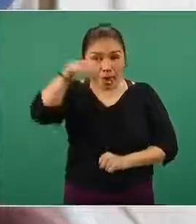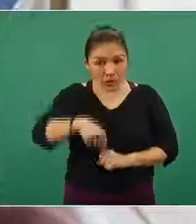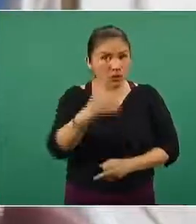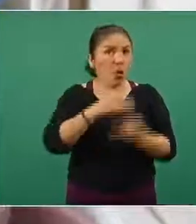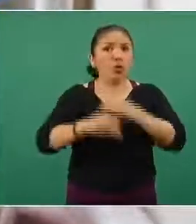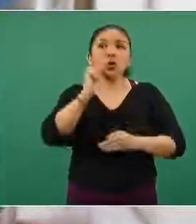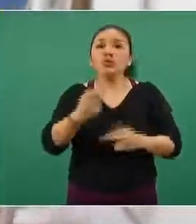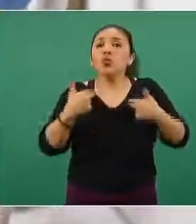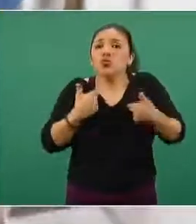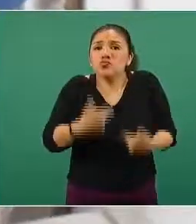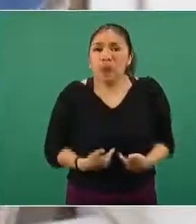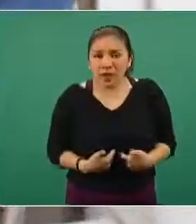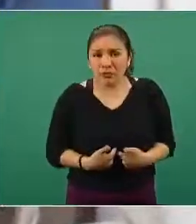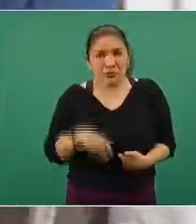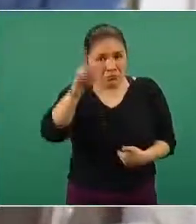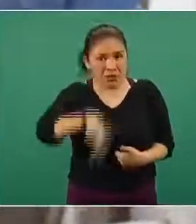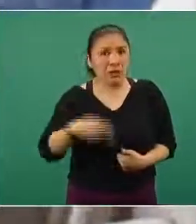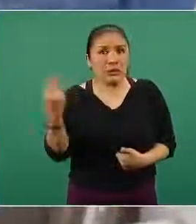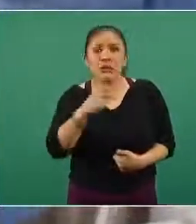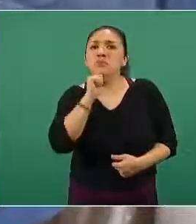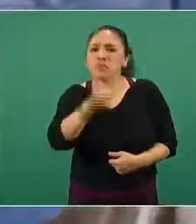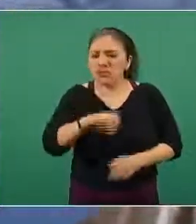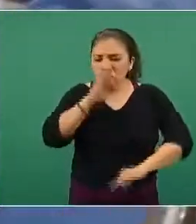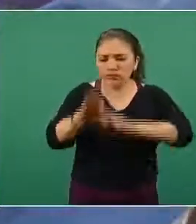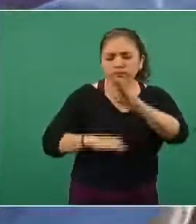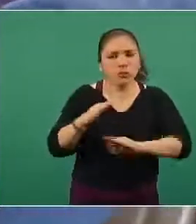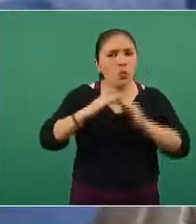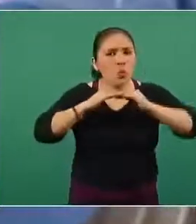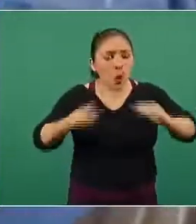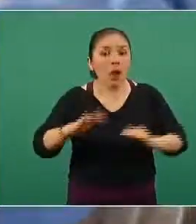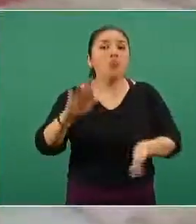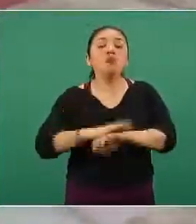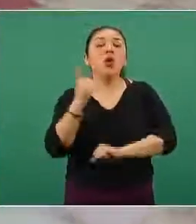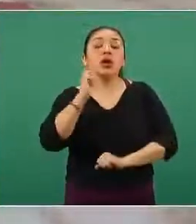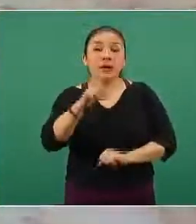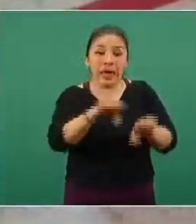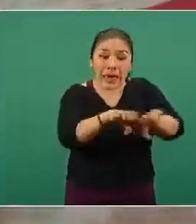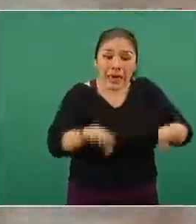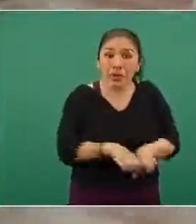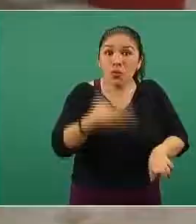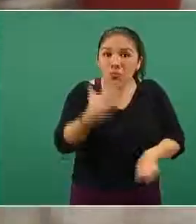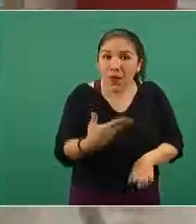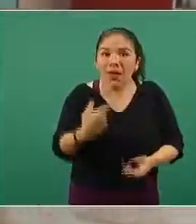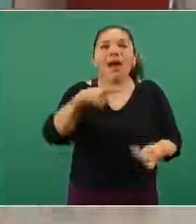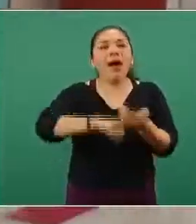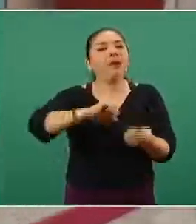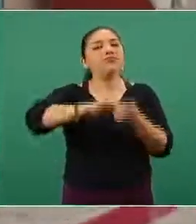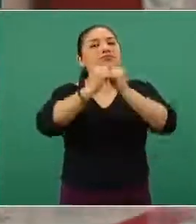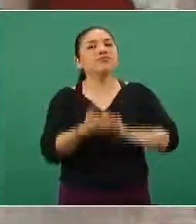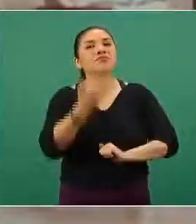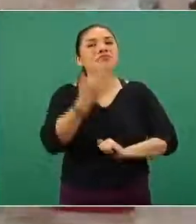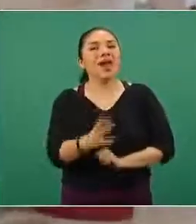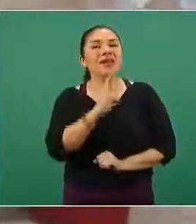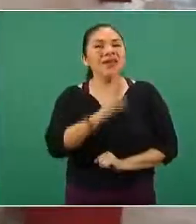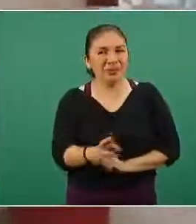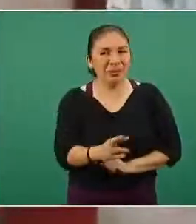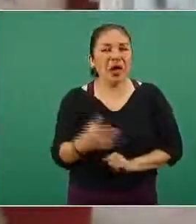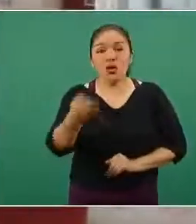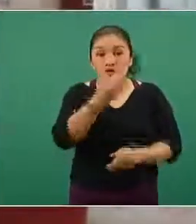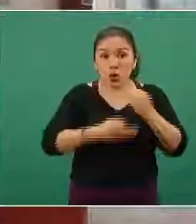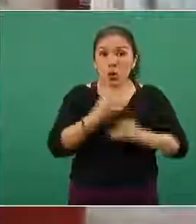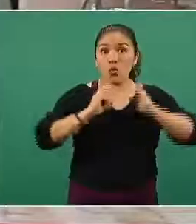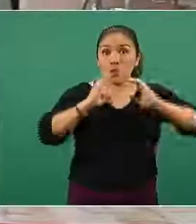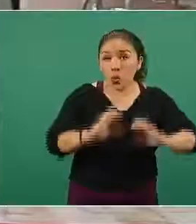somos seres humanos y merecemos el mismo trato, porque un buen equipo hace un buen resultado. Y el estar